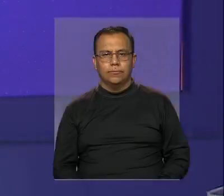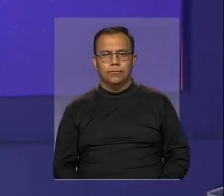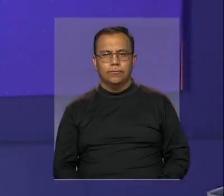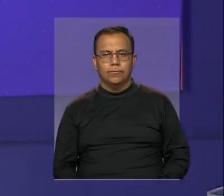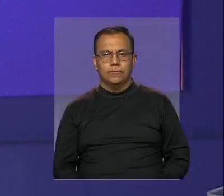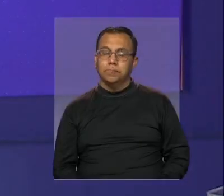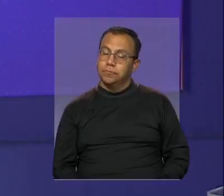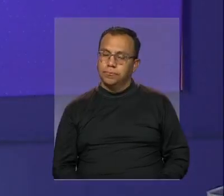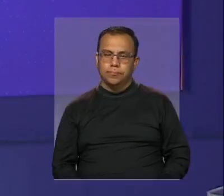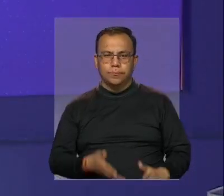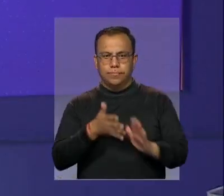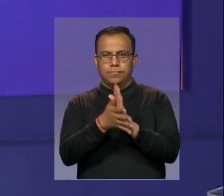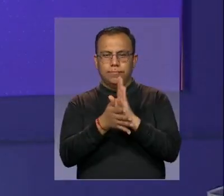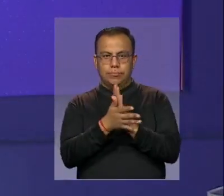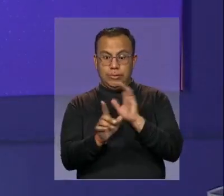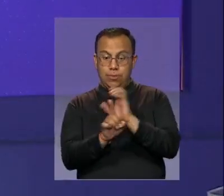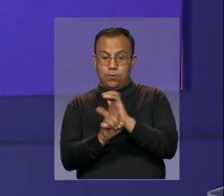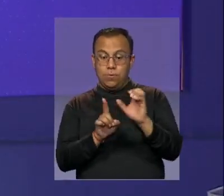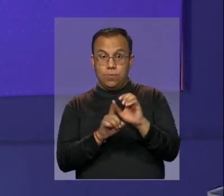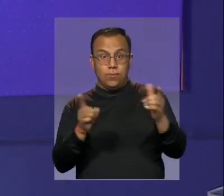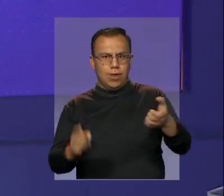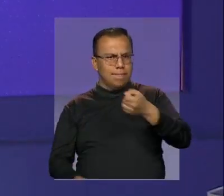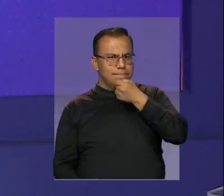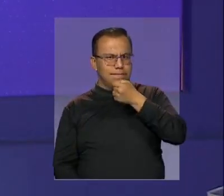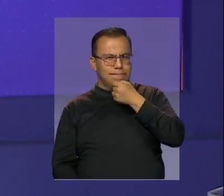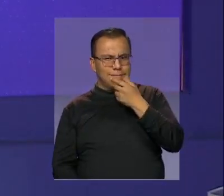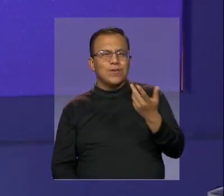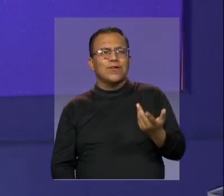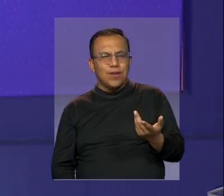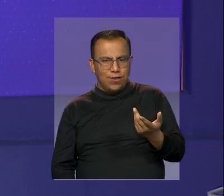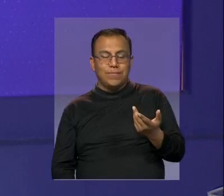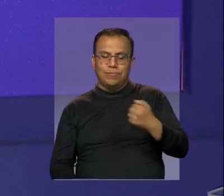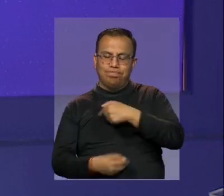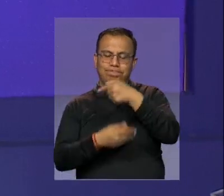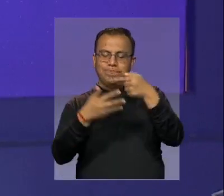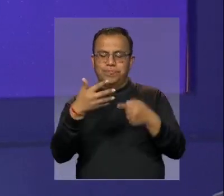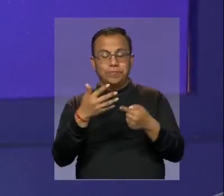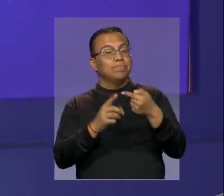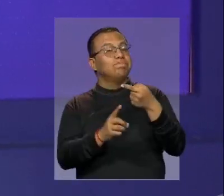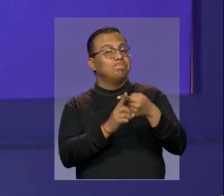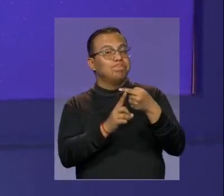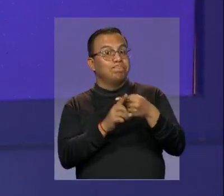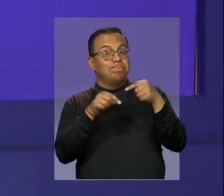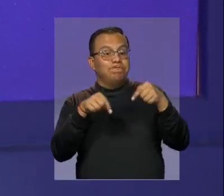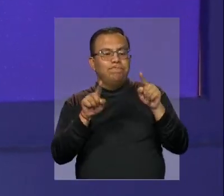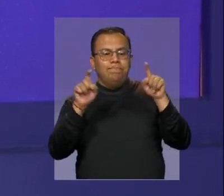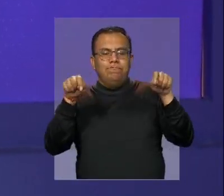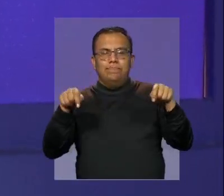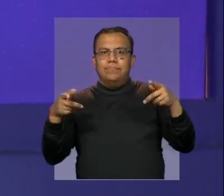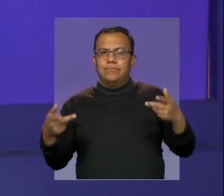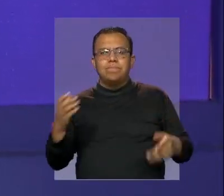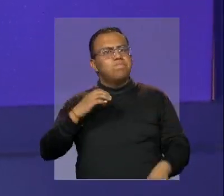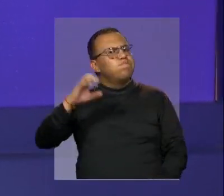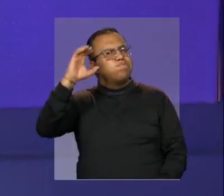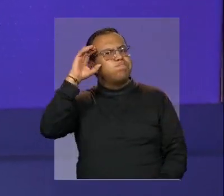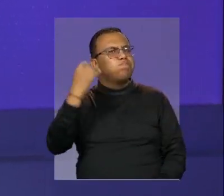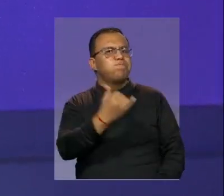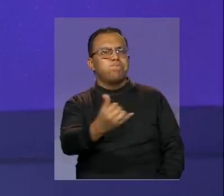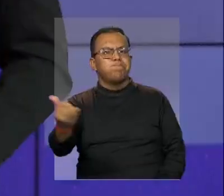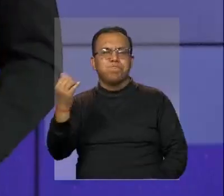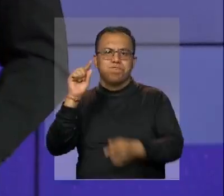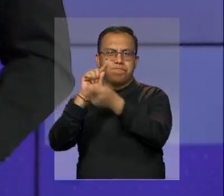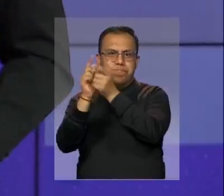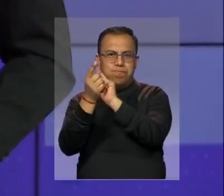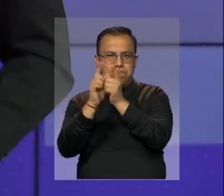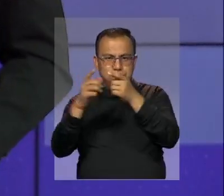Y ahora vamos con noticias culturales y les queremos contar cosas muy positivas, ya que en este momento se está llevando a cabo el Encuentro